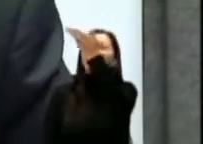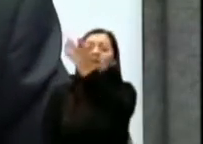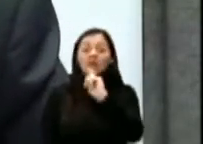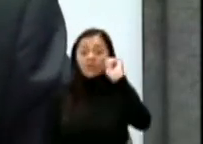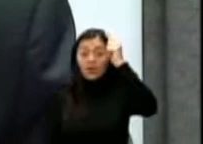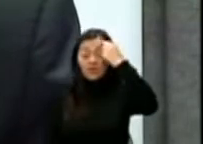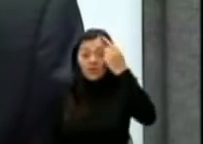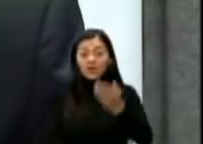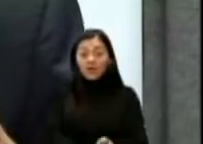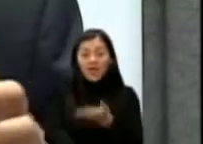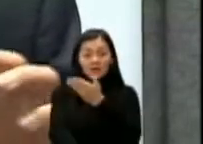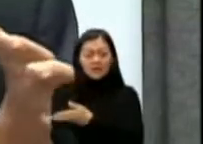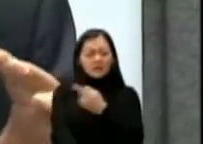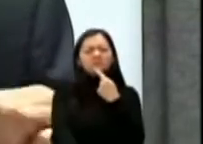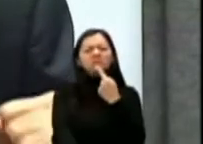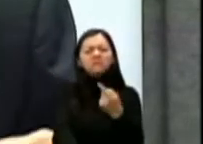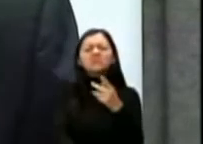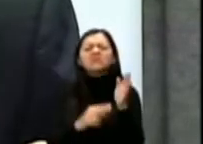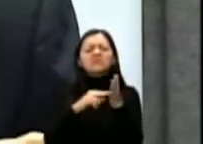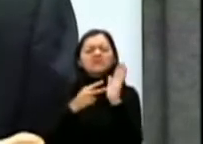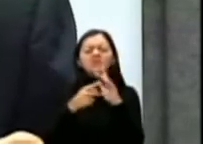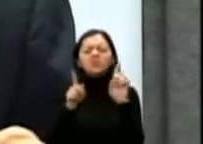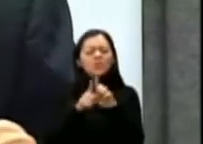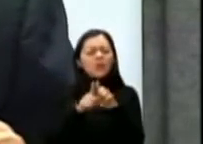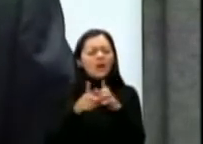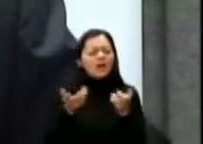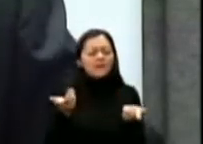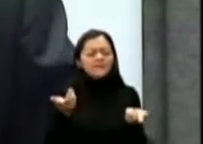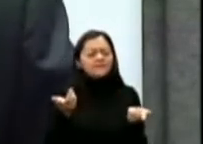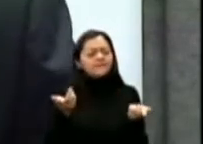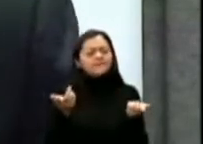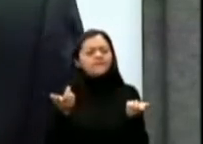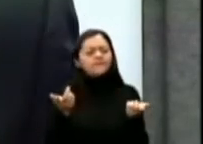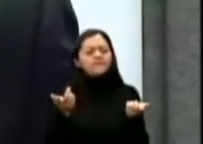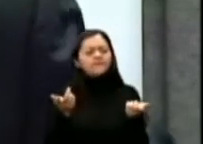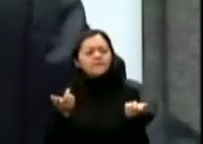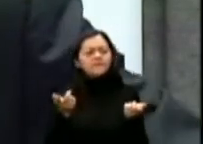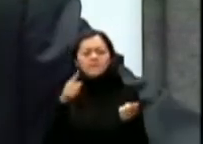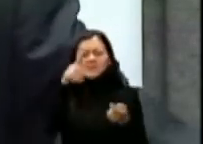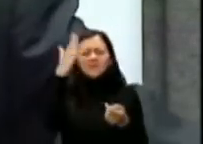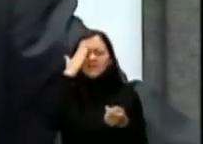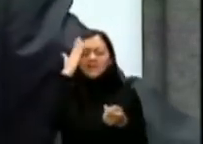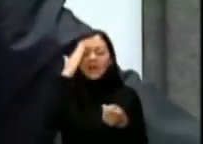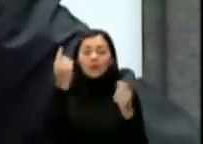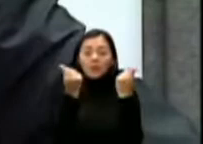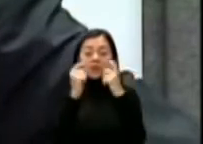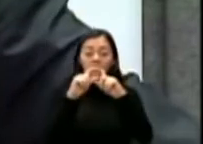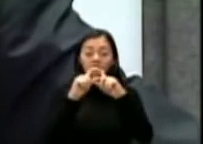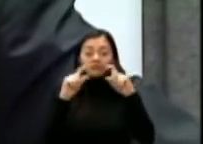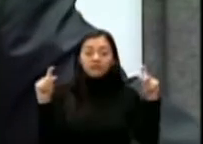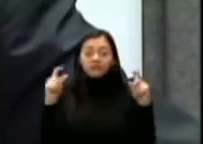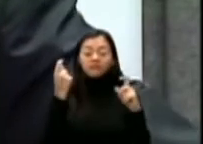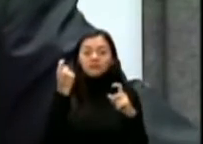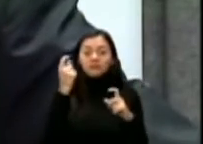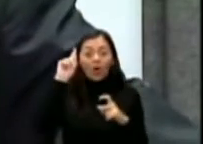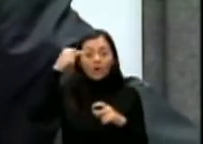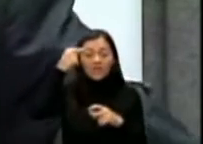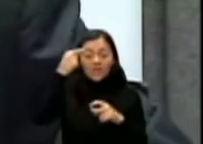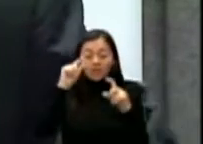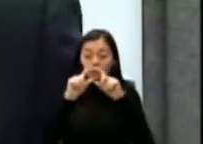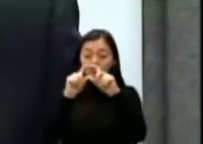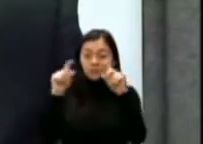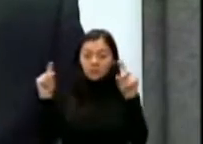lo que representa va a pedir una partida esta frase que ya está hasta en desuso por parte de los gobiernos autónomos descentralizados